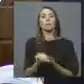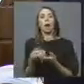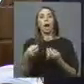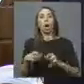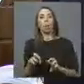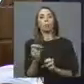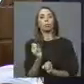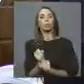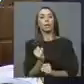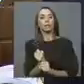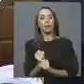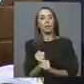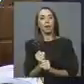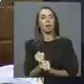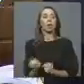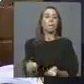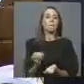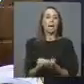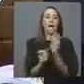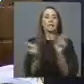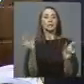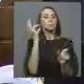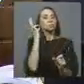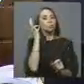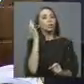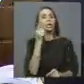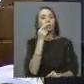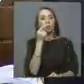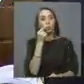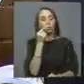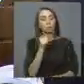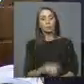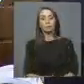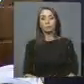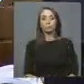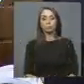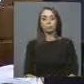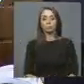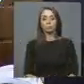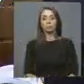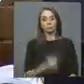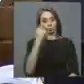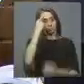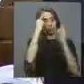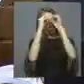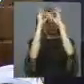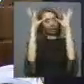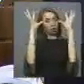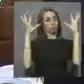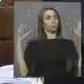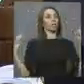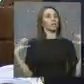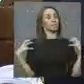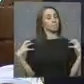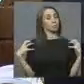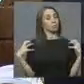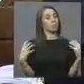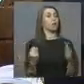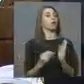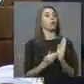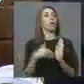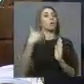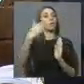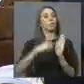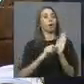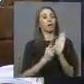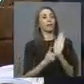trabajo especialmente en las mujeres y en los hombres. Por consiguiente tengamos claro con la responsabilidad de los efectos de esta reforma